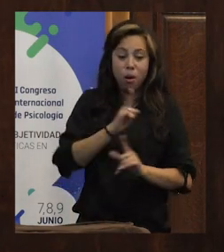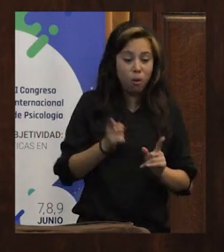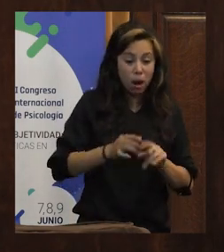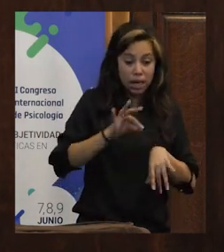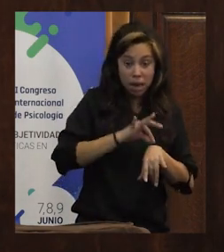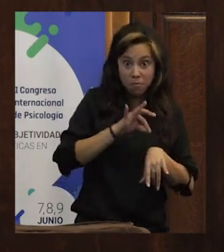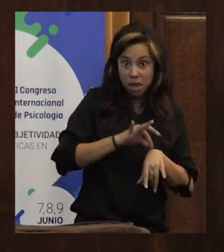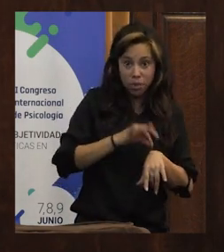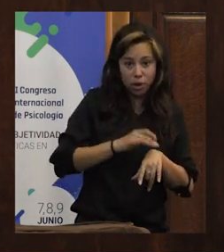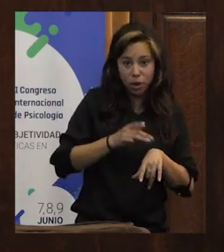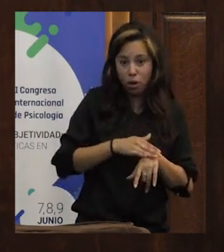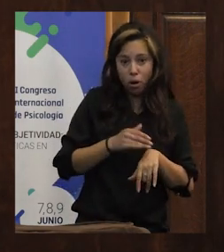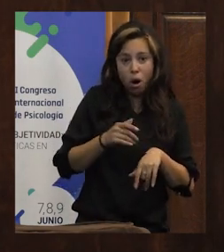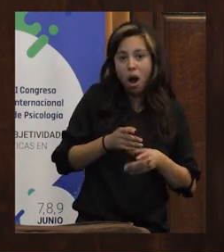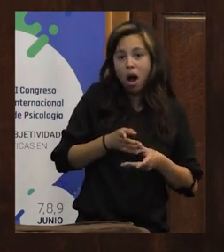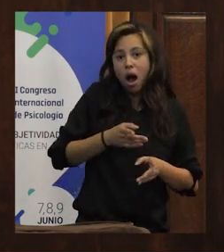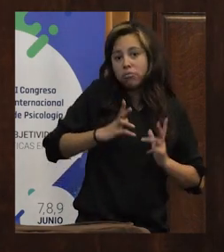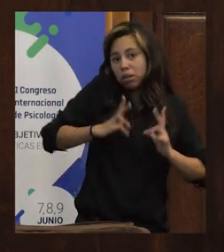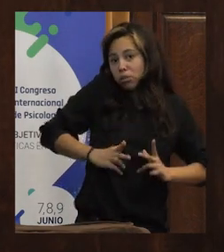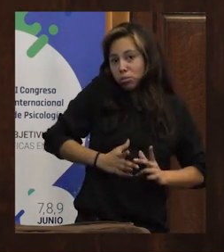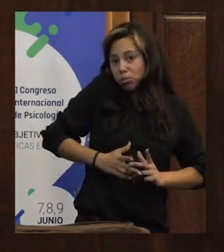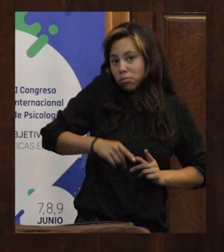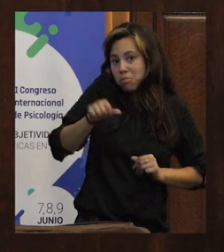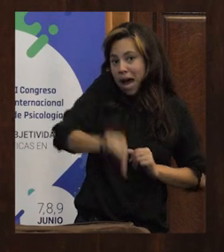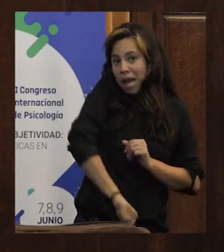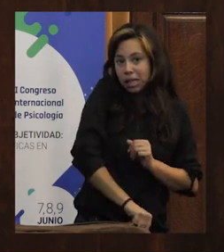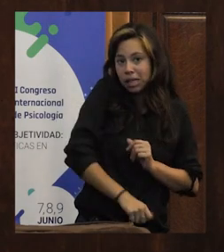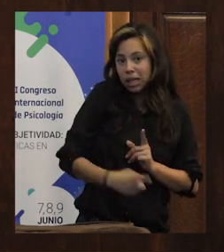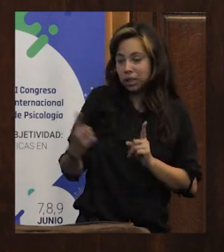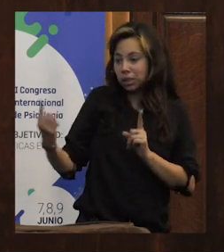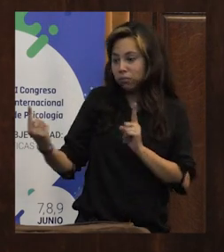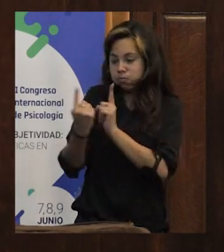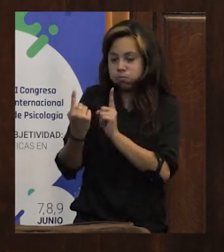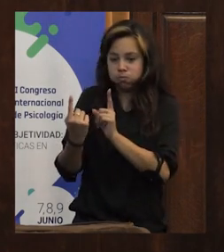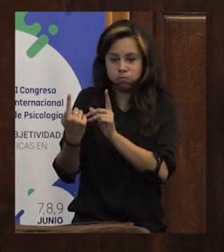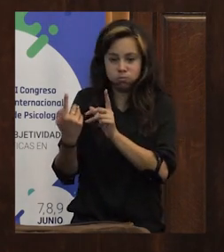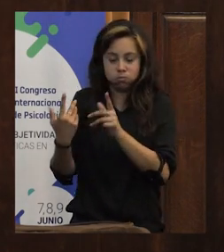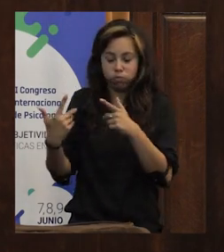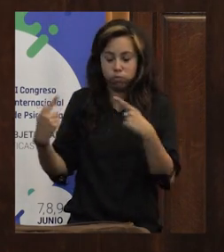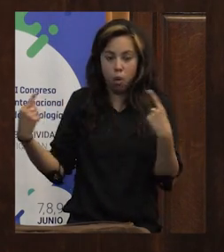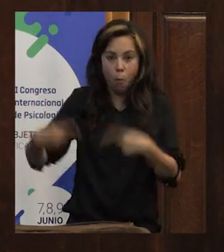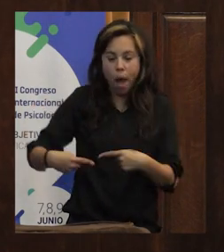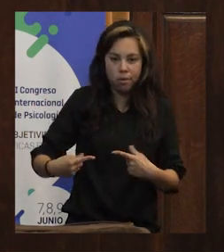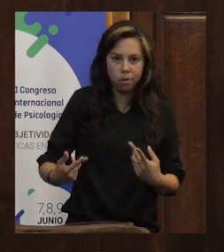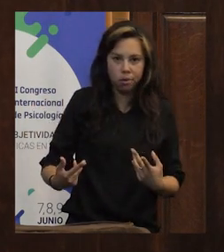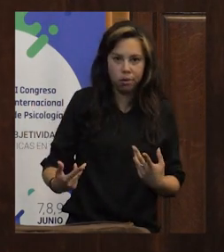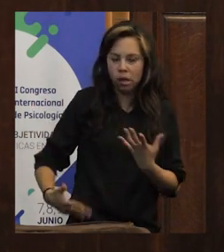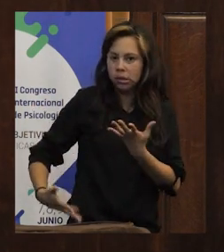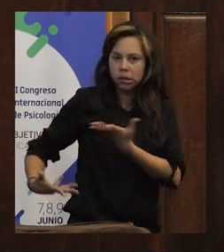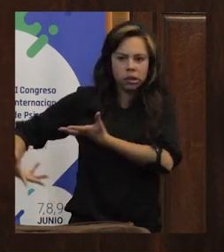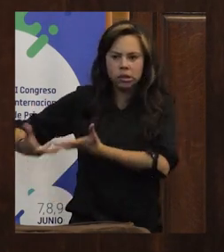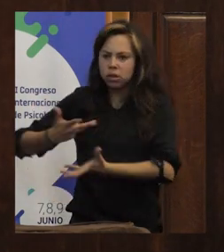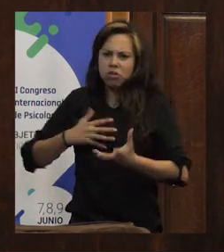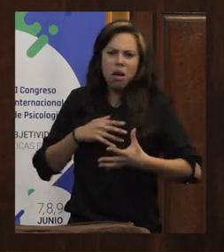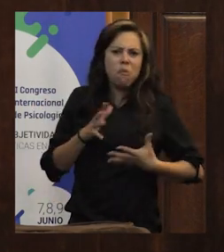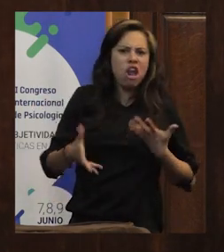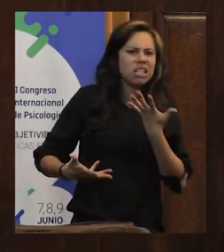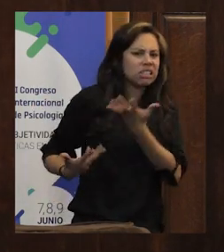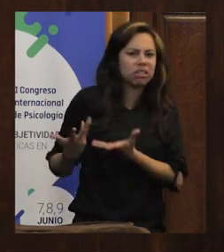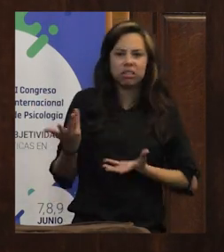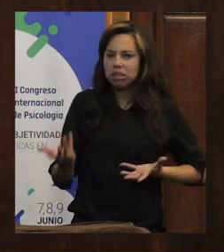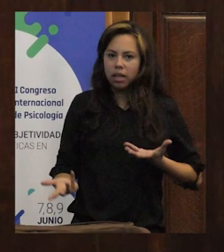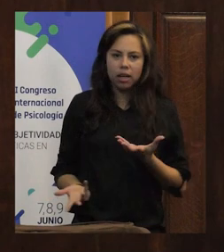se saíram mal. Isto é um campo interessante e